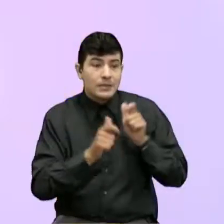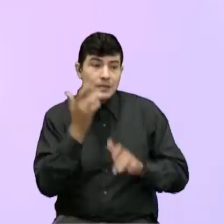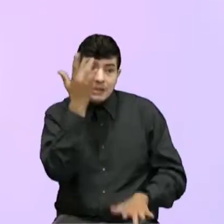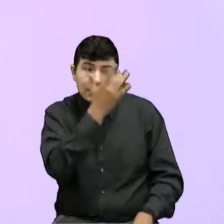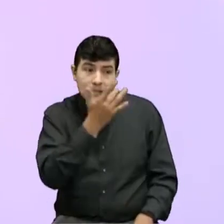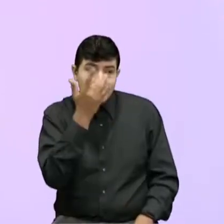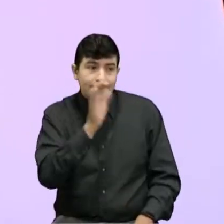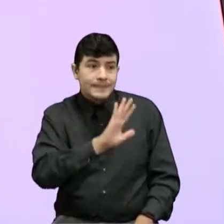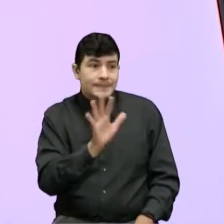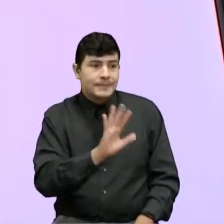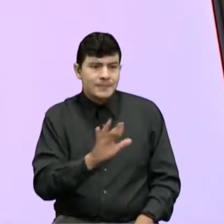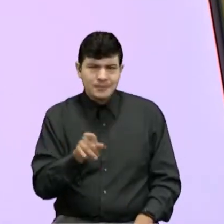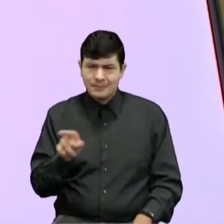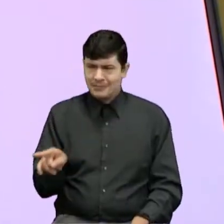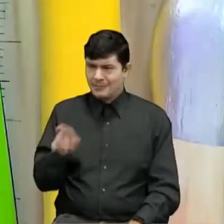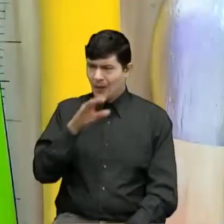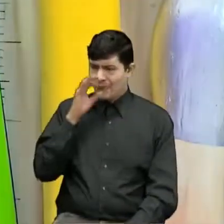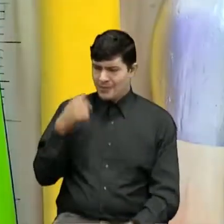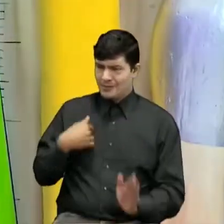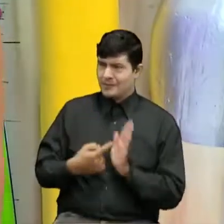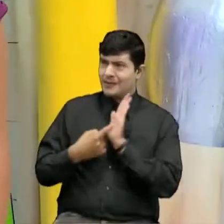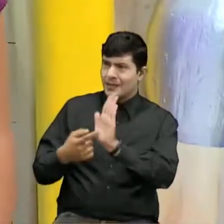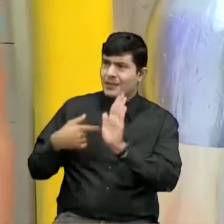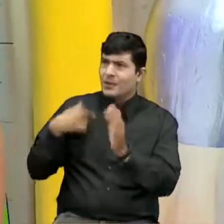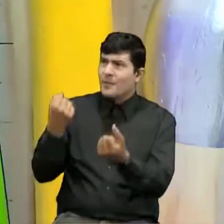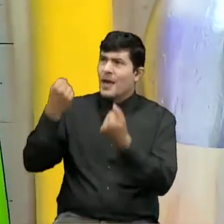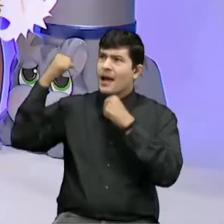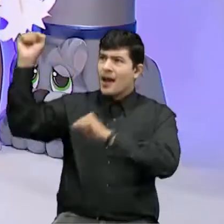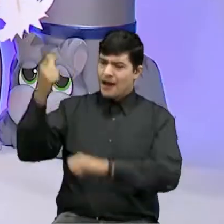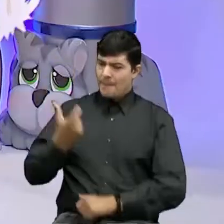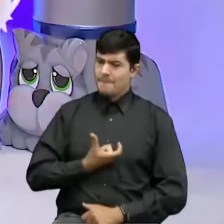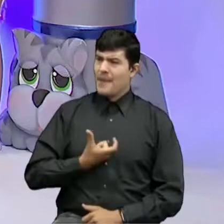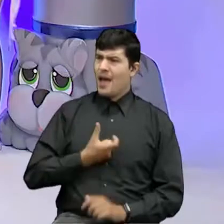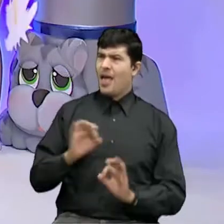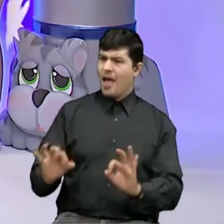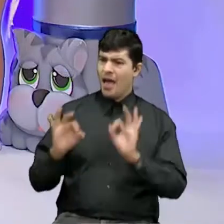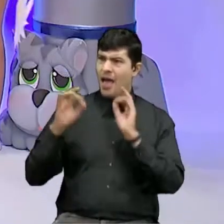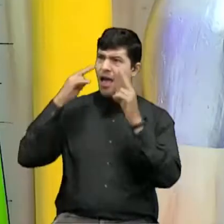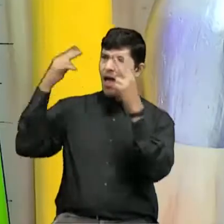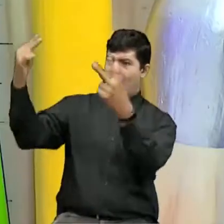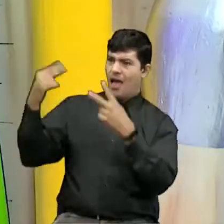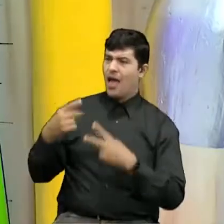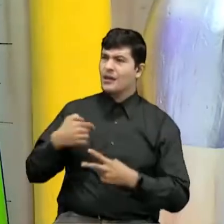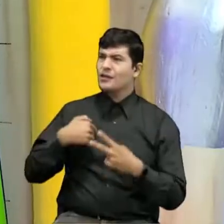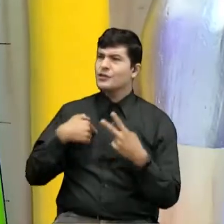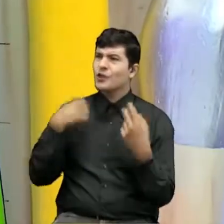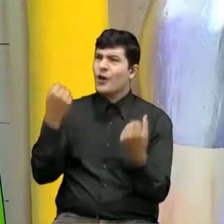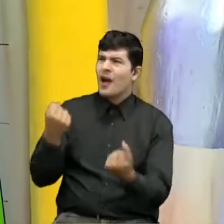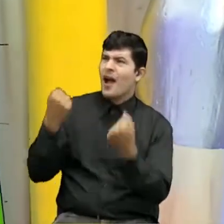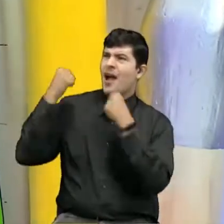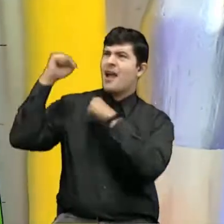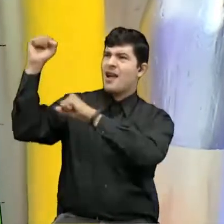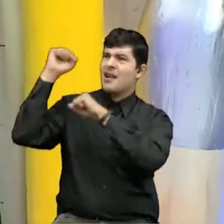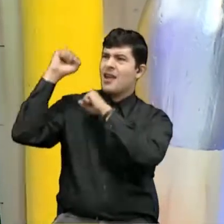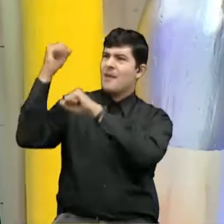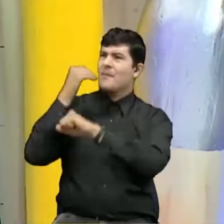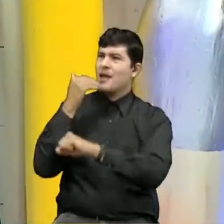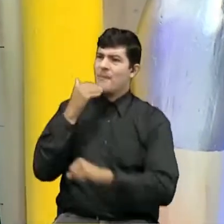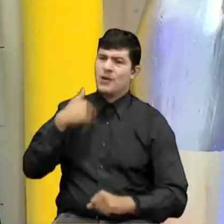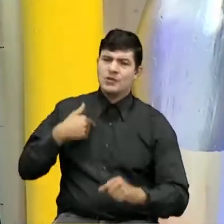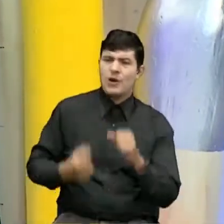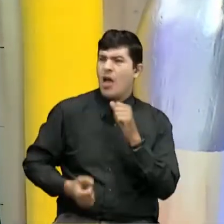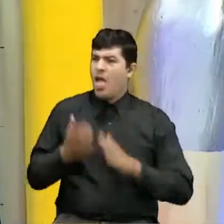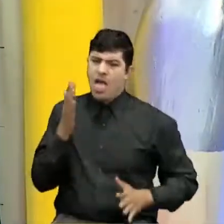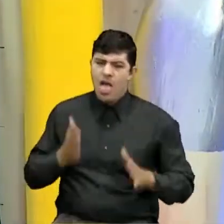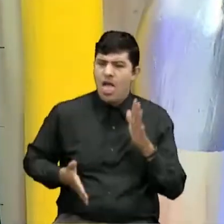negros. Y le dice él, pero mire, me acabo de ganar esta medalla, o sea, yo logré el premio, digamos, una carrera. Yo gané